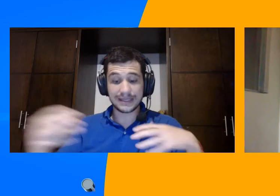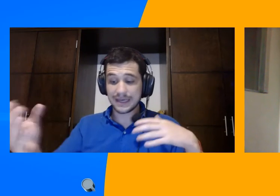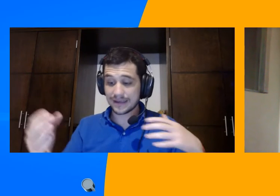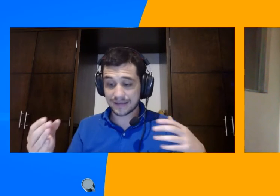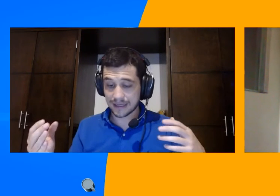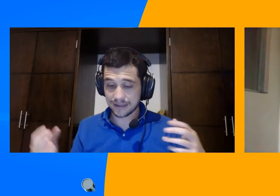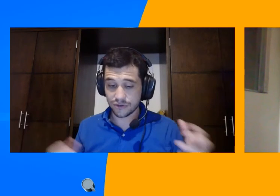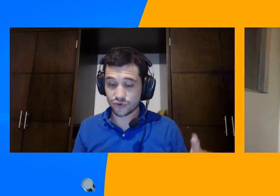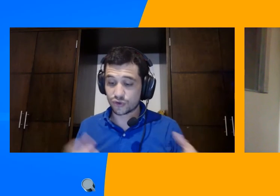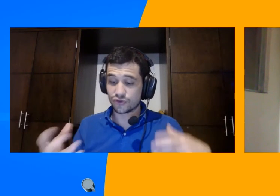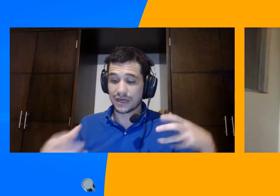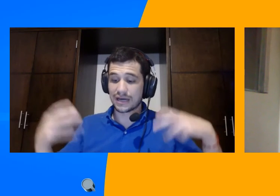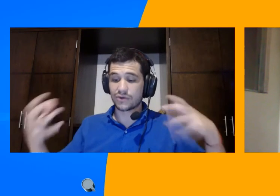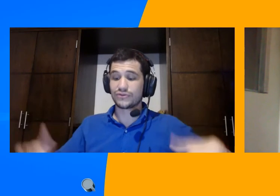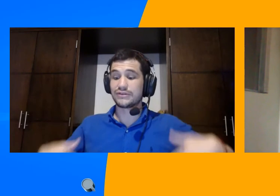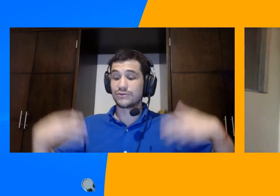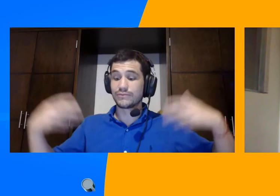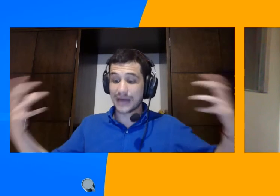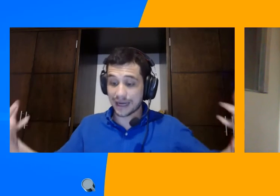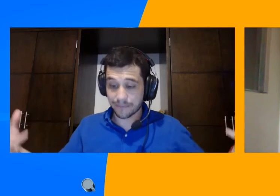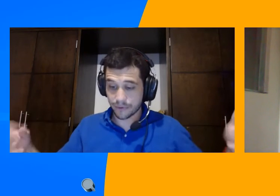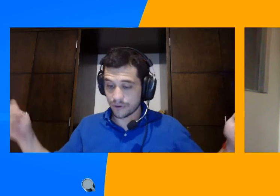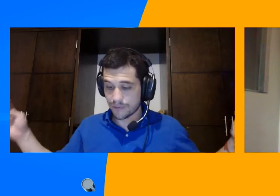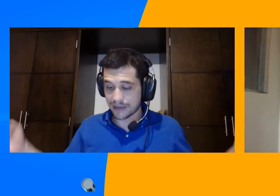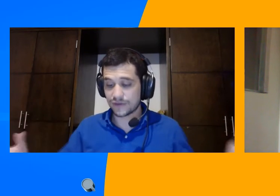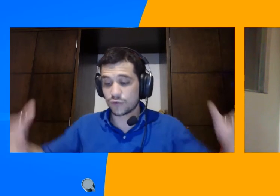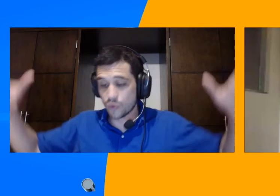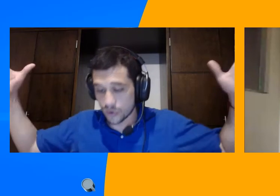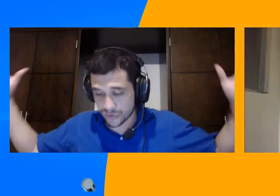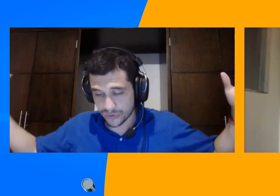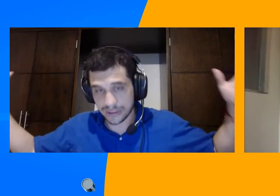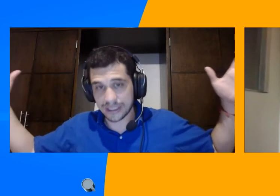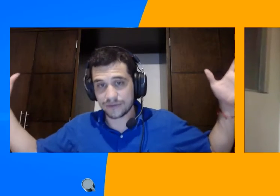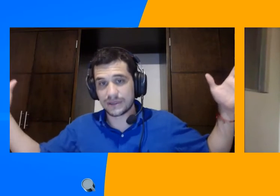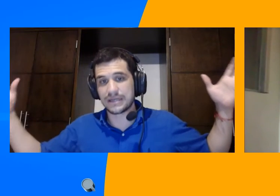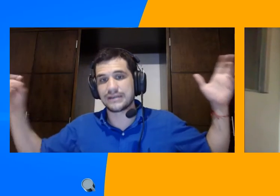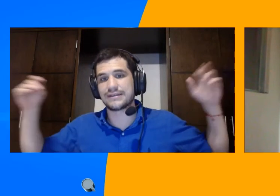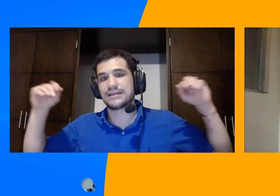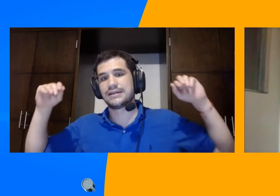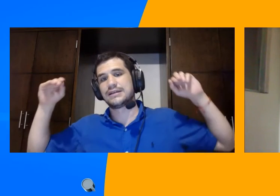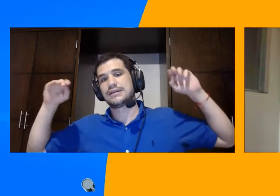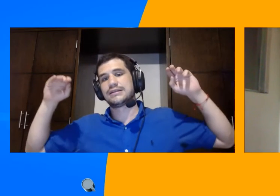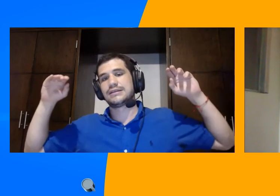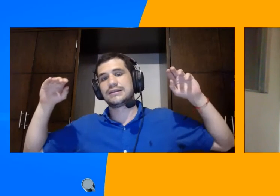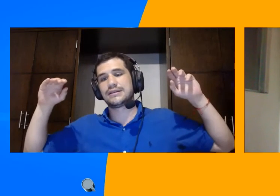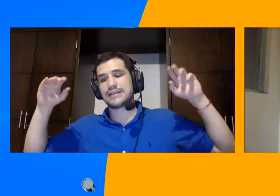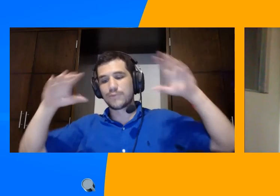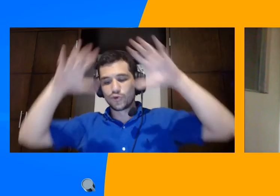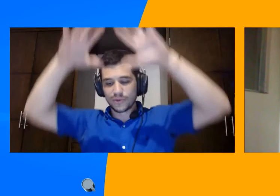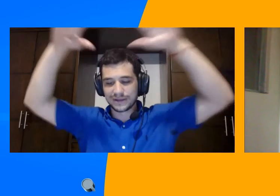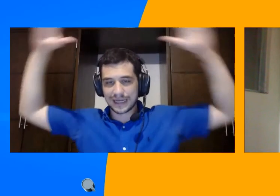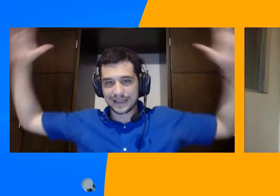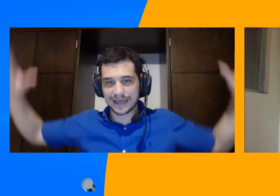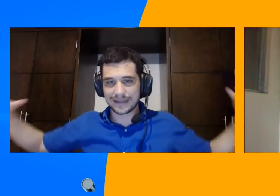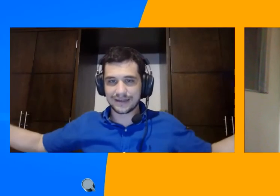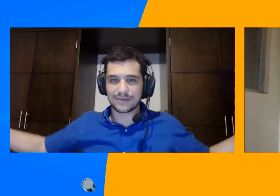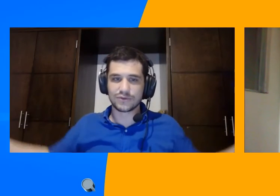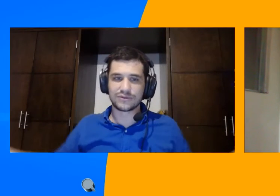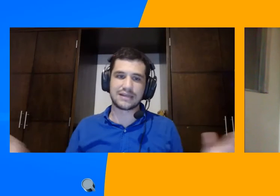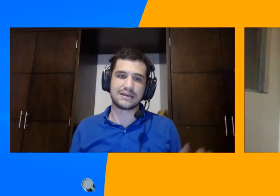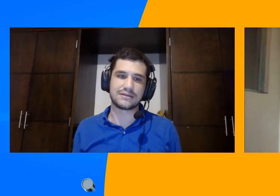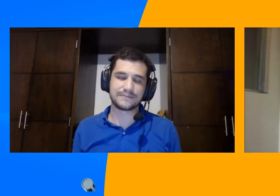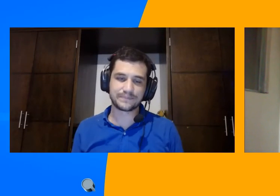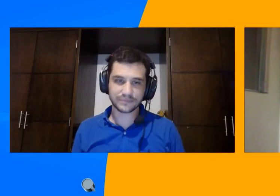la belleza, de nosotros dejarnos deslumbrar por lo majestuoso de la naturaleza, de la monumentalidad de